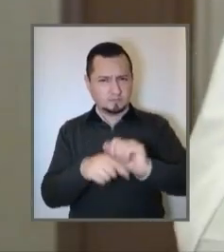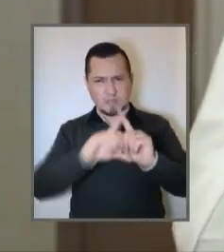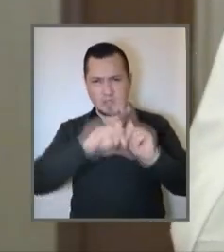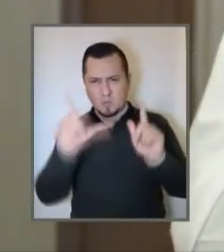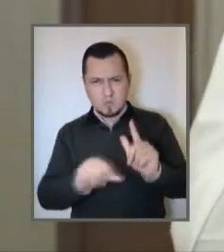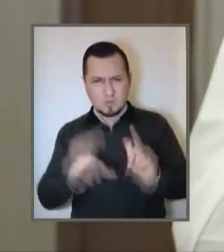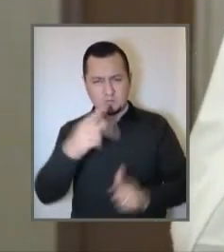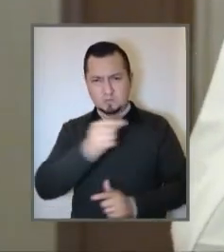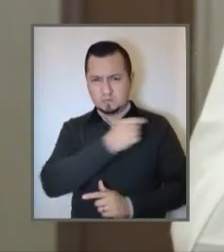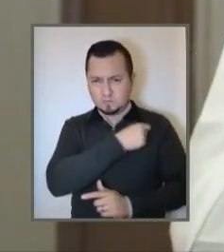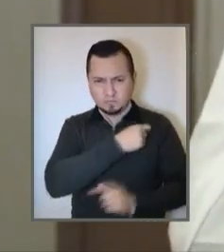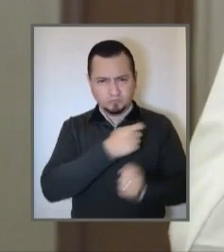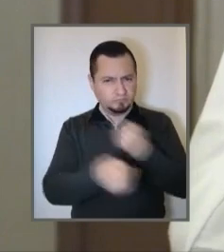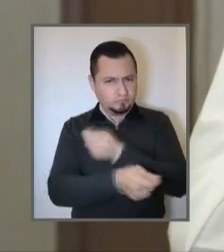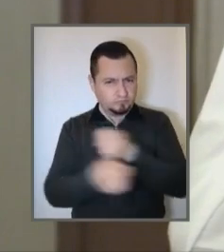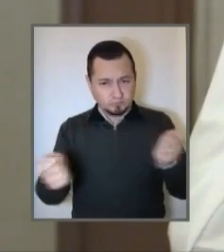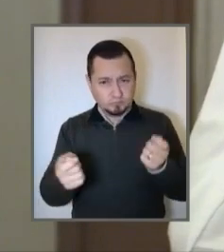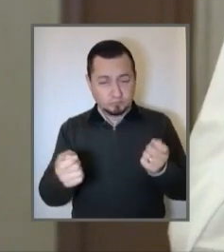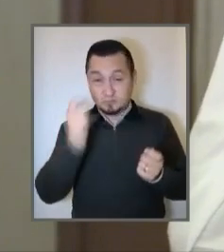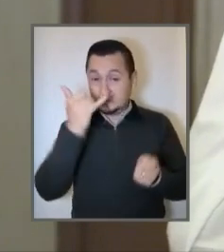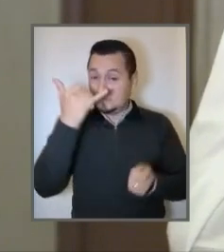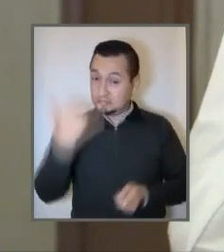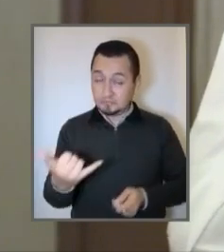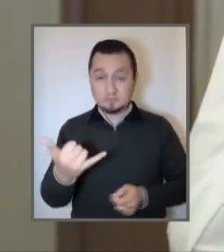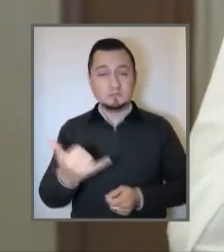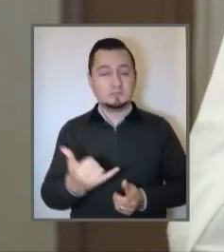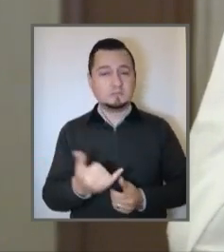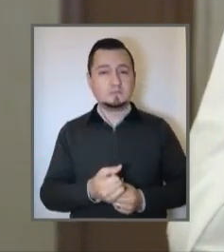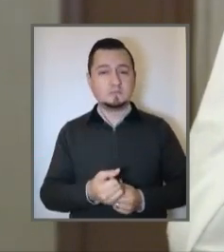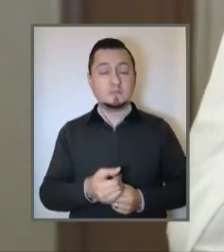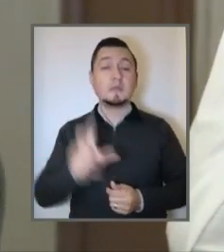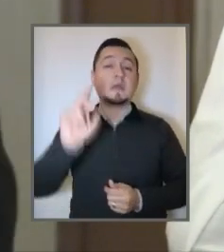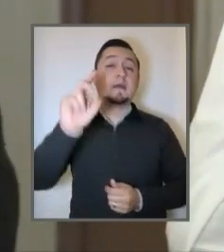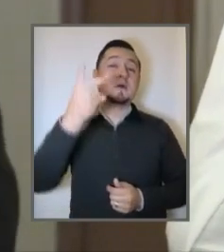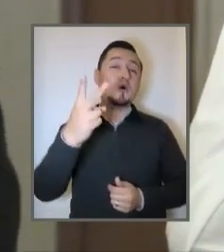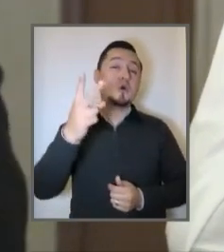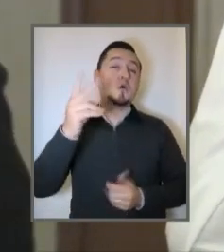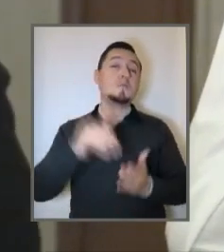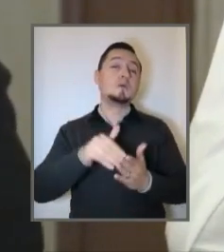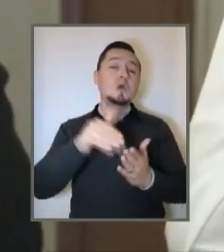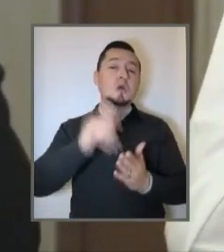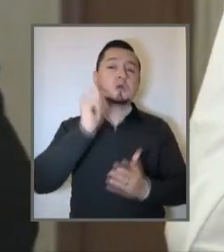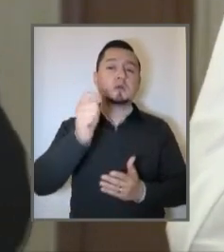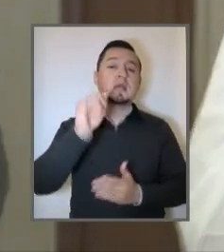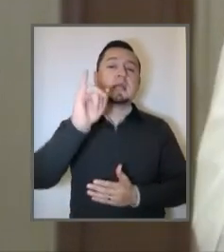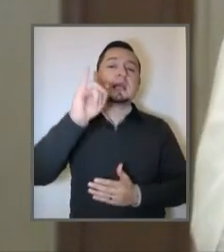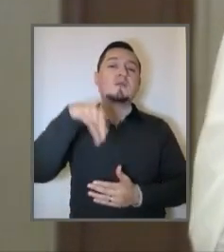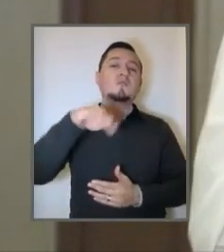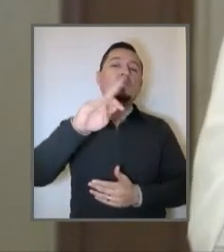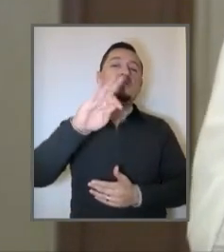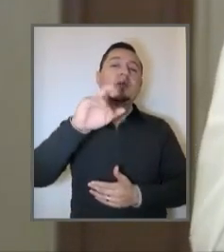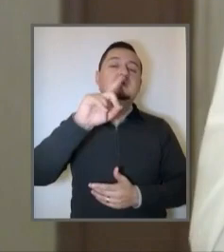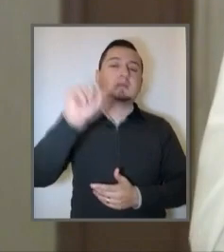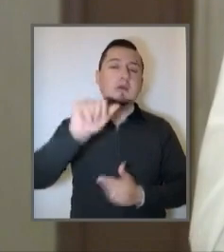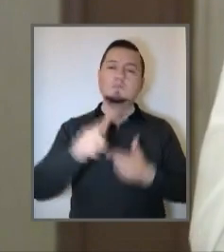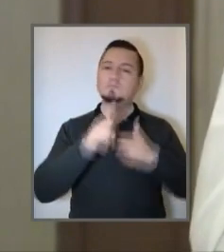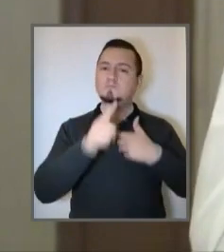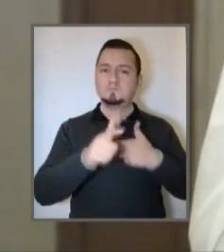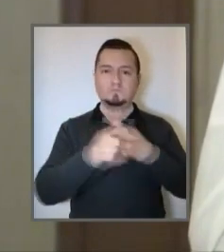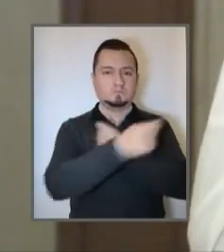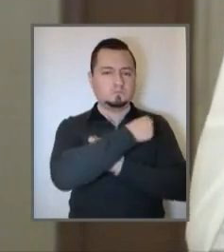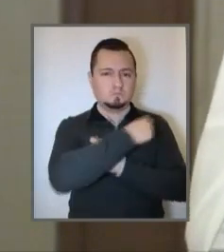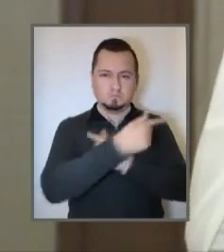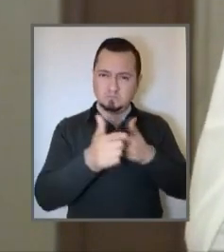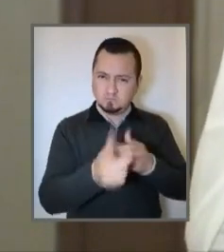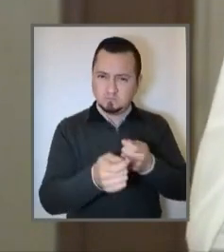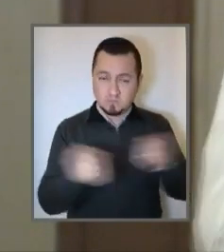botón de emergencia redujo un 15% los casos de contagio. Sin embargo, el confinamiento ya no es una solución. Por ello, el reto